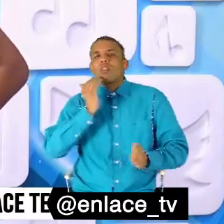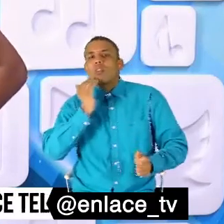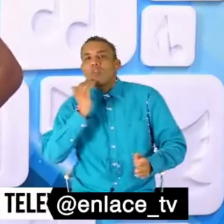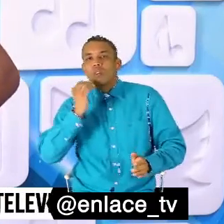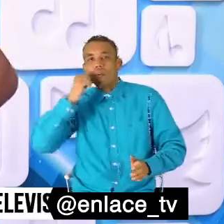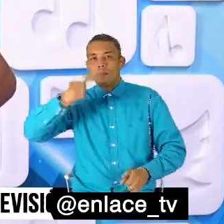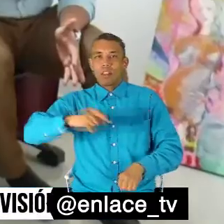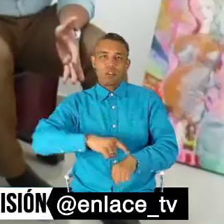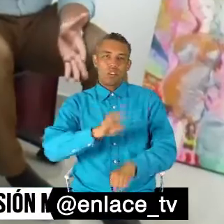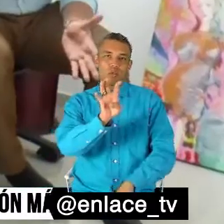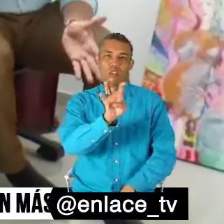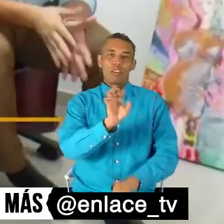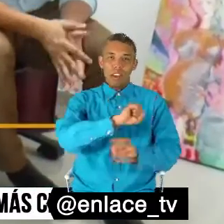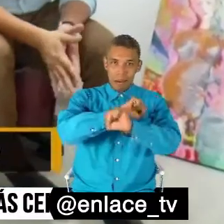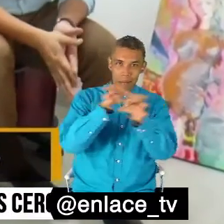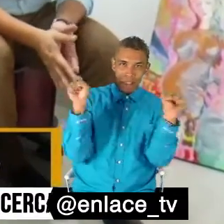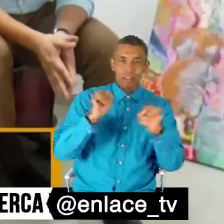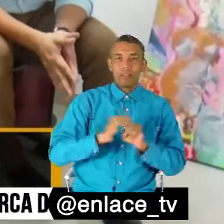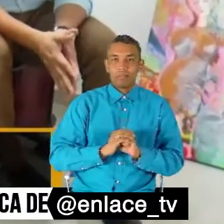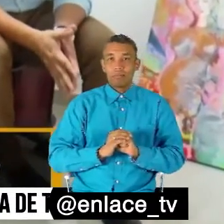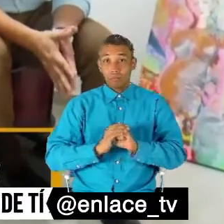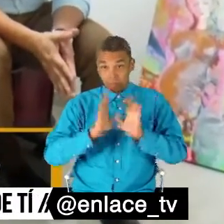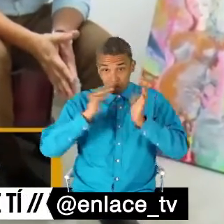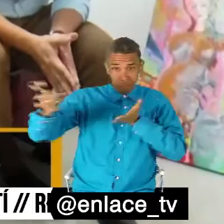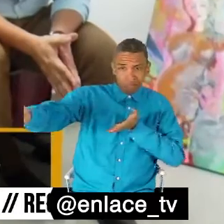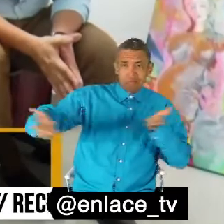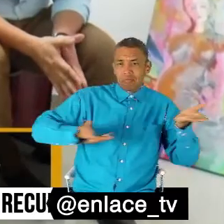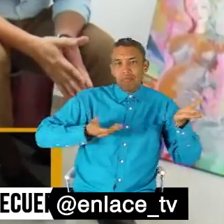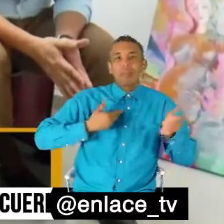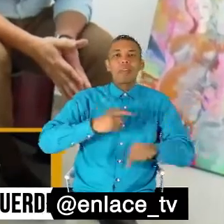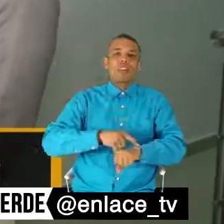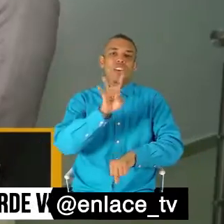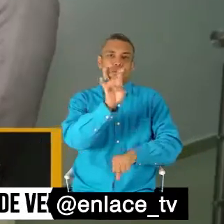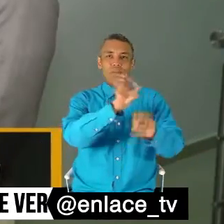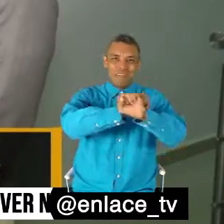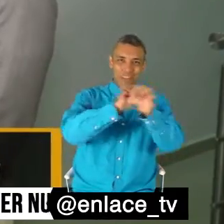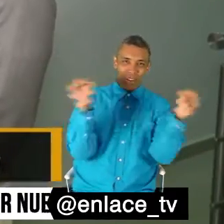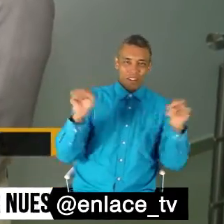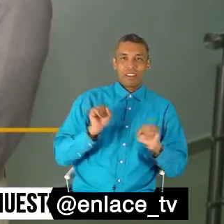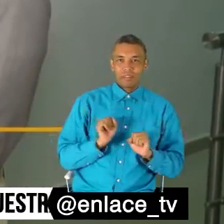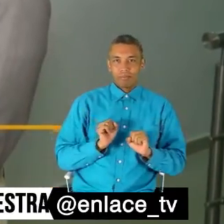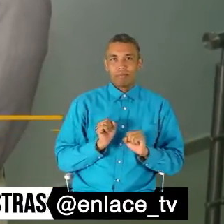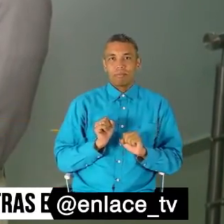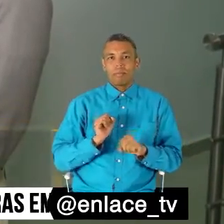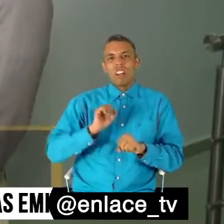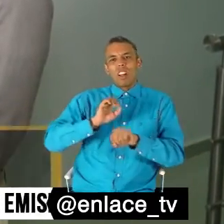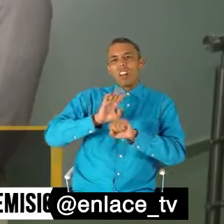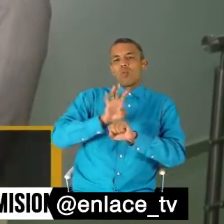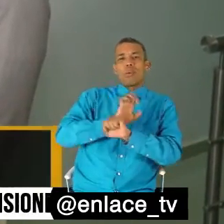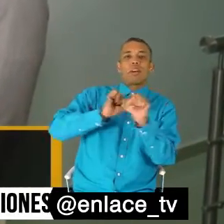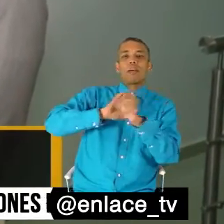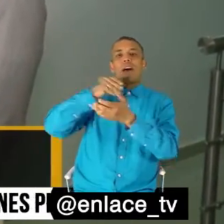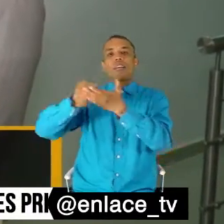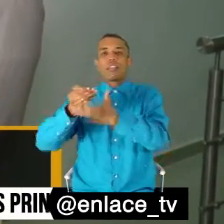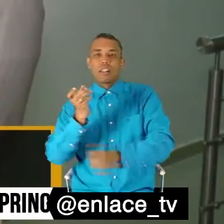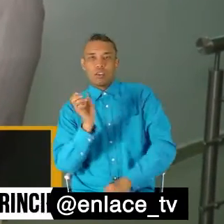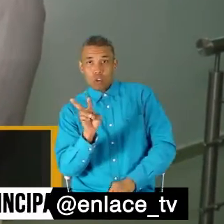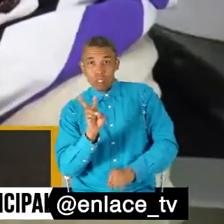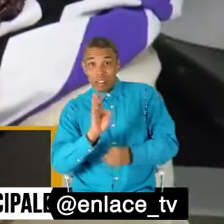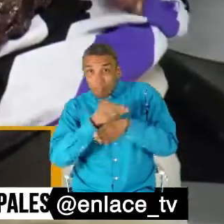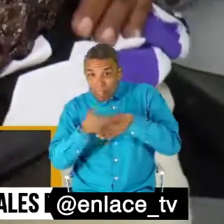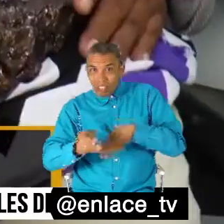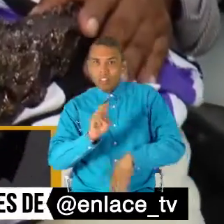9 de la mañana. Las puertas para la exhibición artística y cultural se abrirán mañana desde las 9 hasta las 12 del mediodía y de 2 a